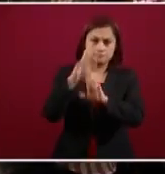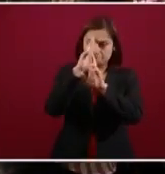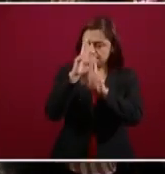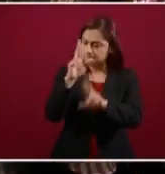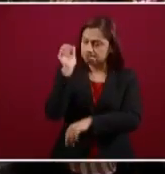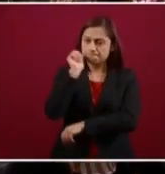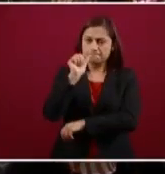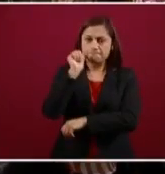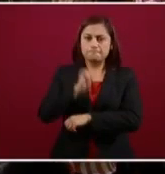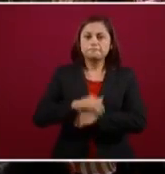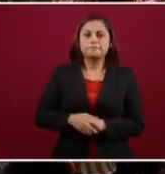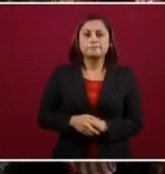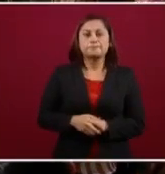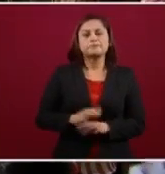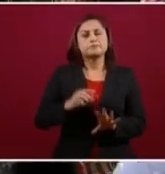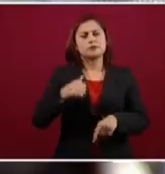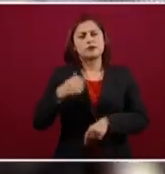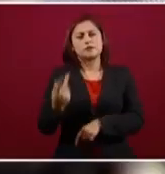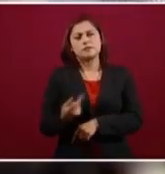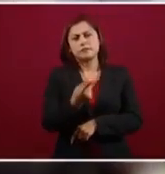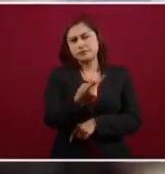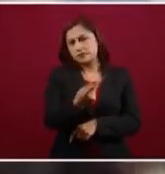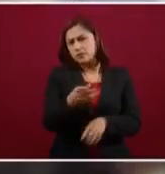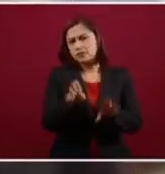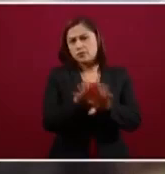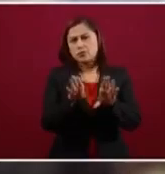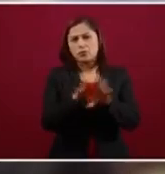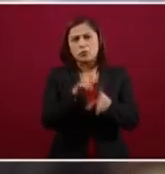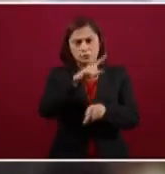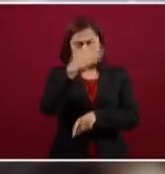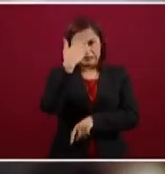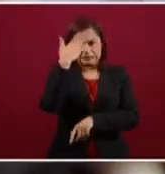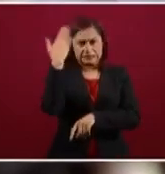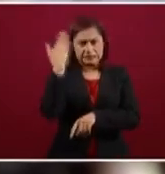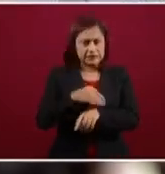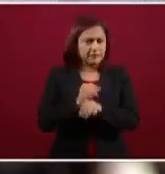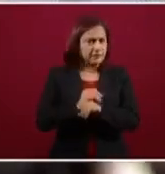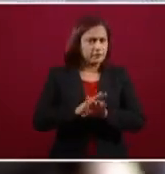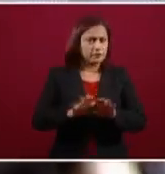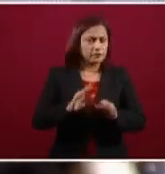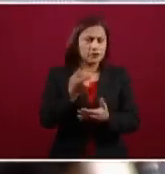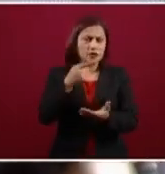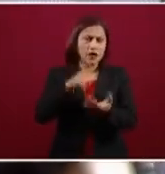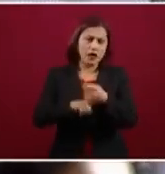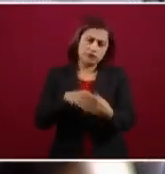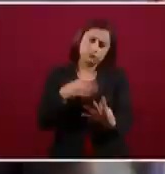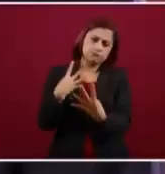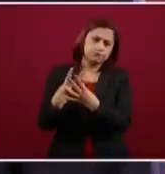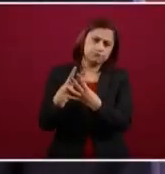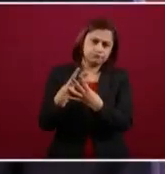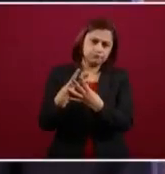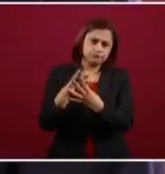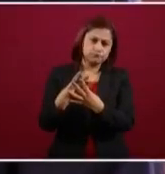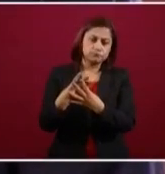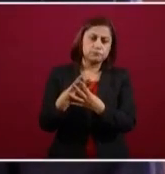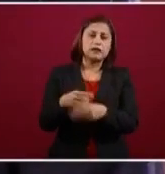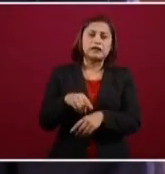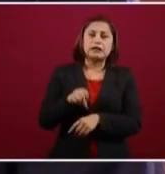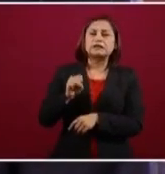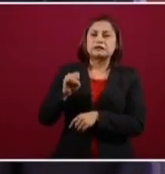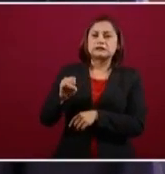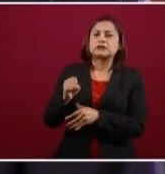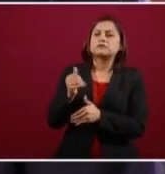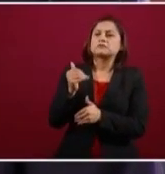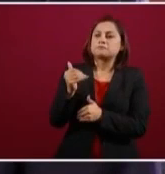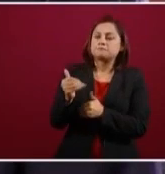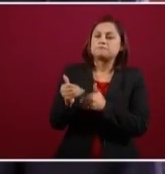este control, ¿qué información tiene en los penales federales? ¿Cómo está la situación? Se ha ido avanzando mucho porque no se permite la corrupción.